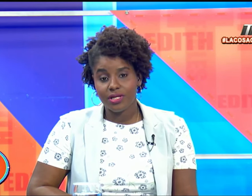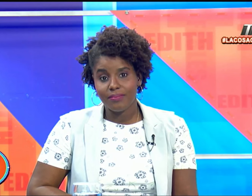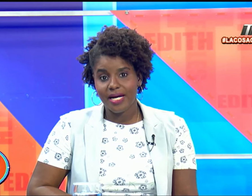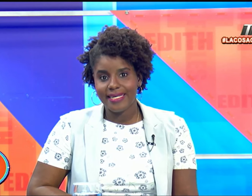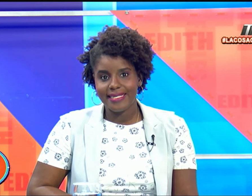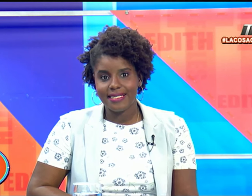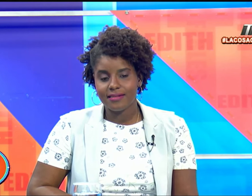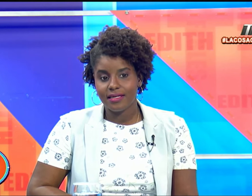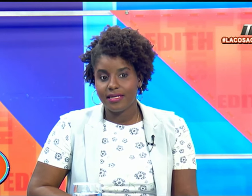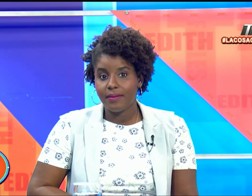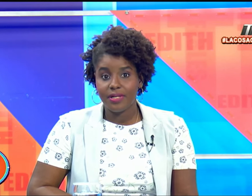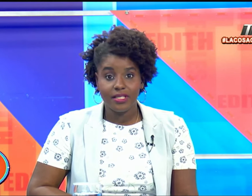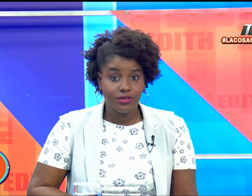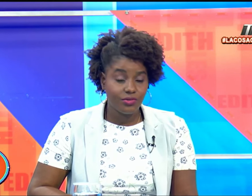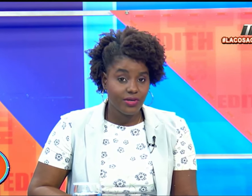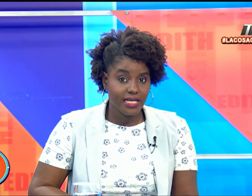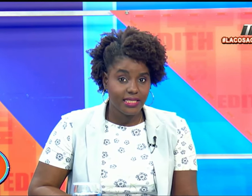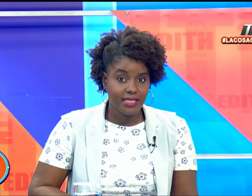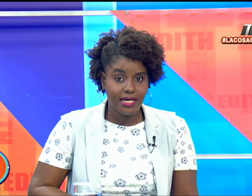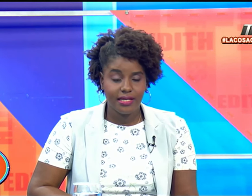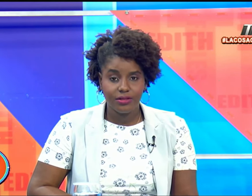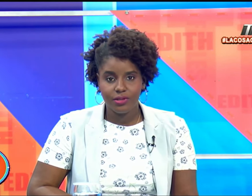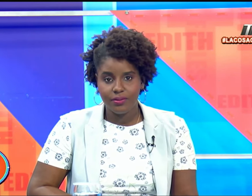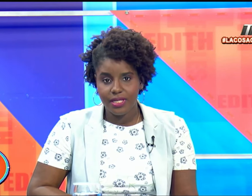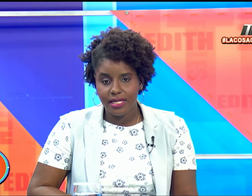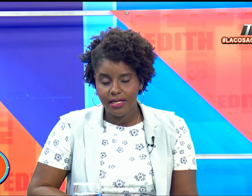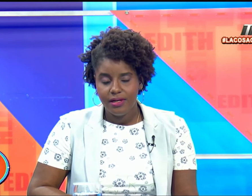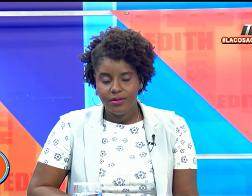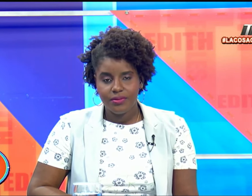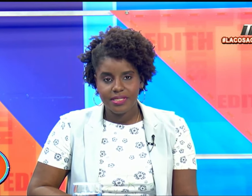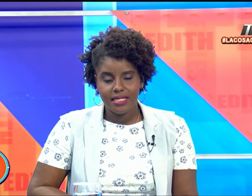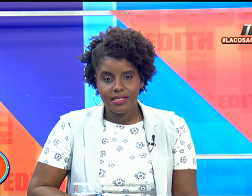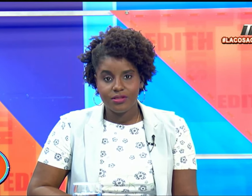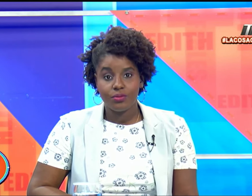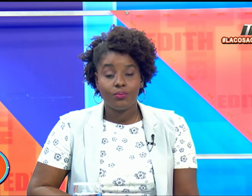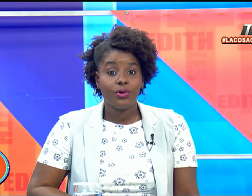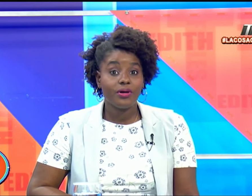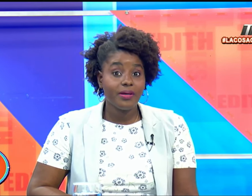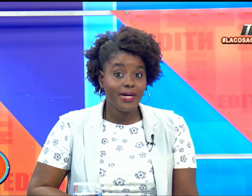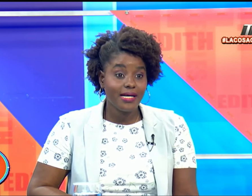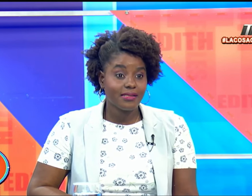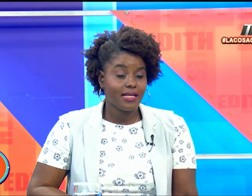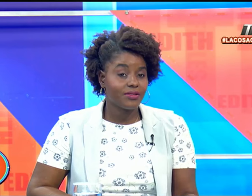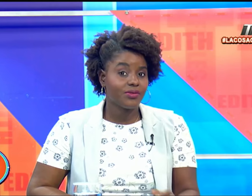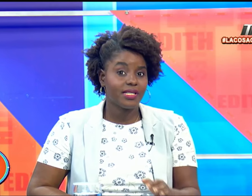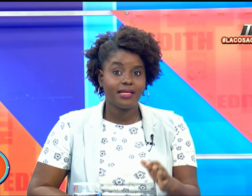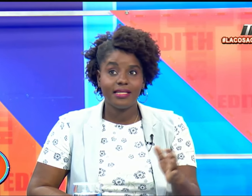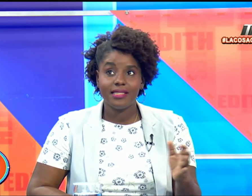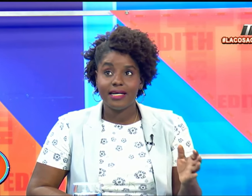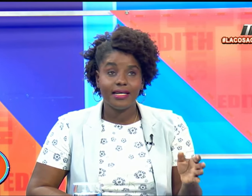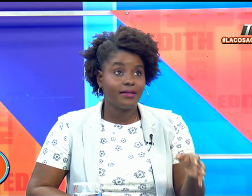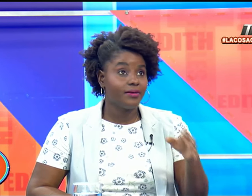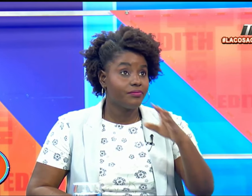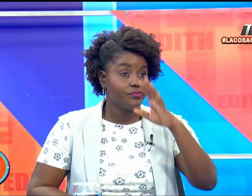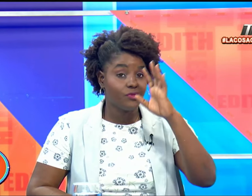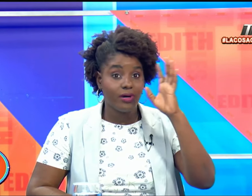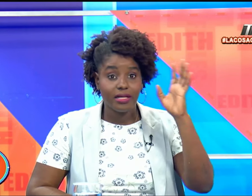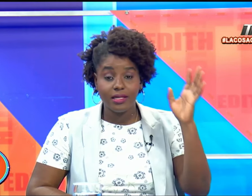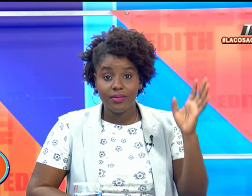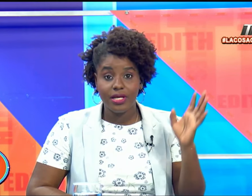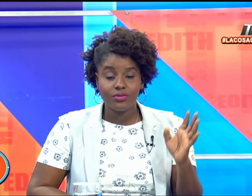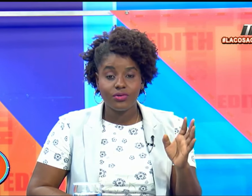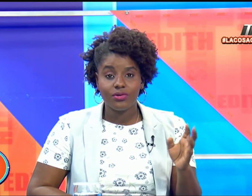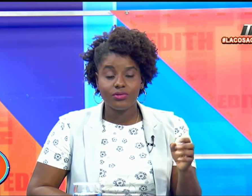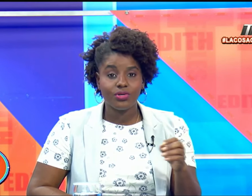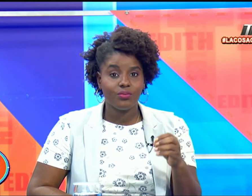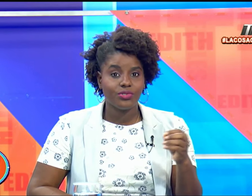invertidos en máquinas que ya perdieron su garantía y que todavía no están listos. Por demás, la ciudad sanitaria no ha